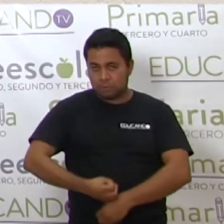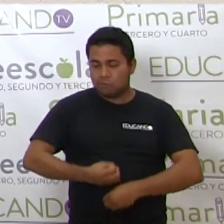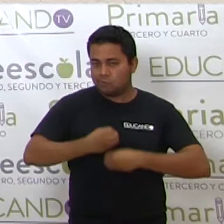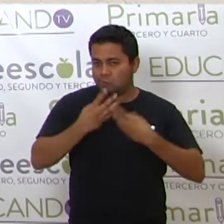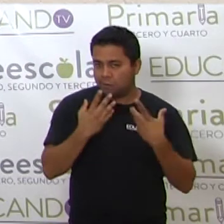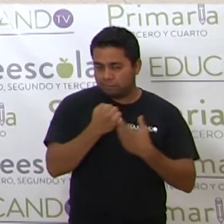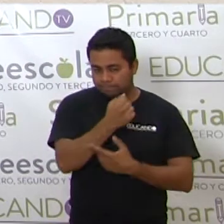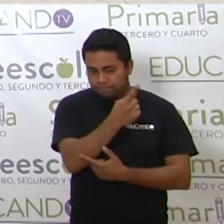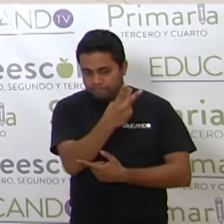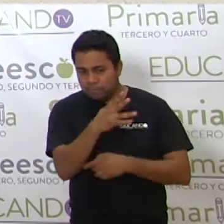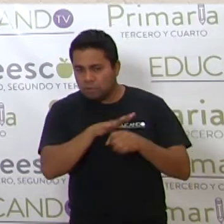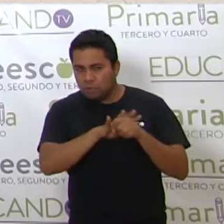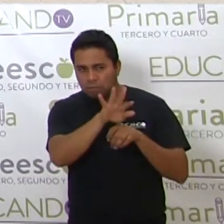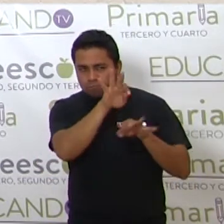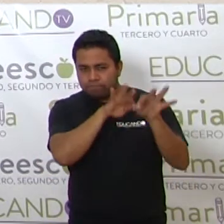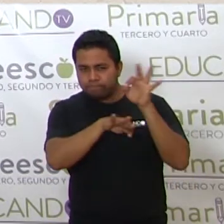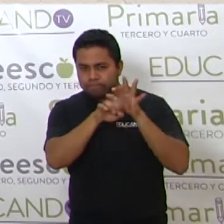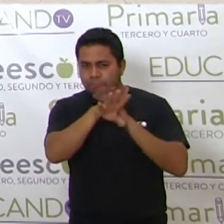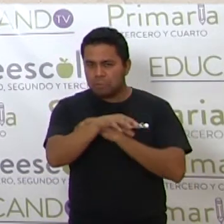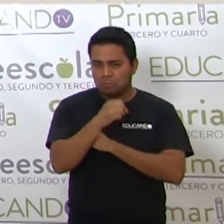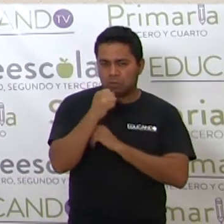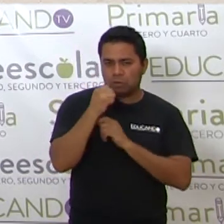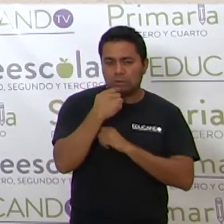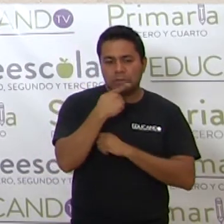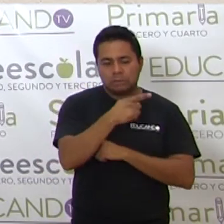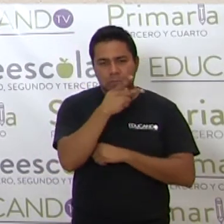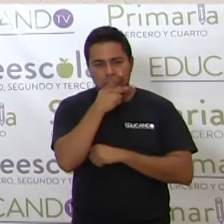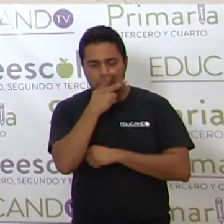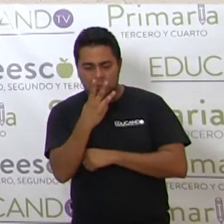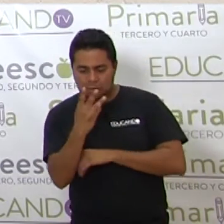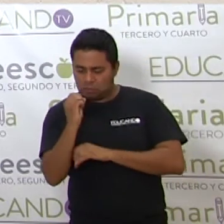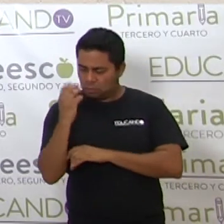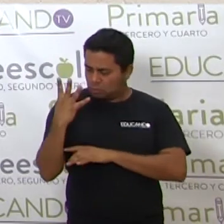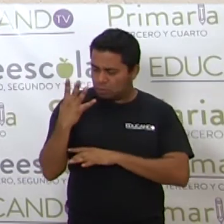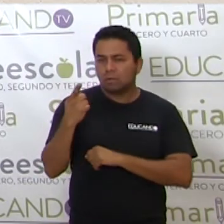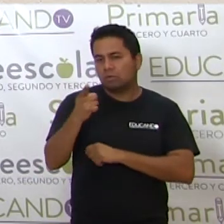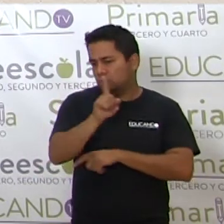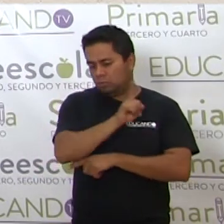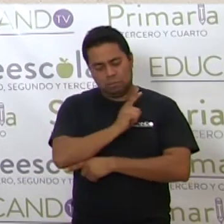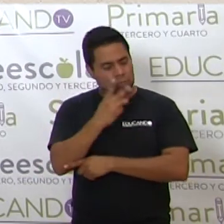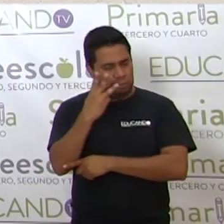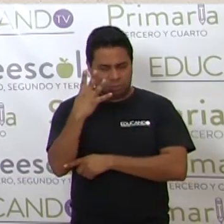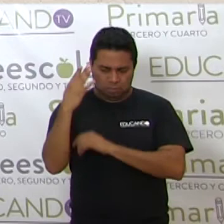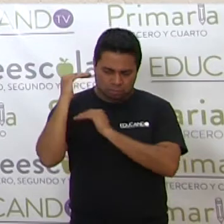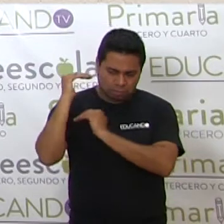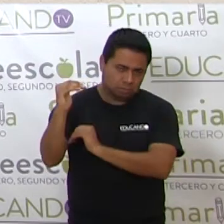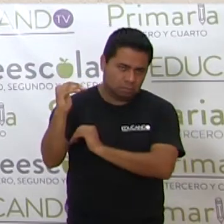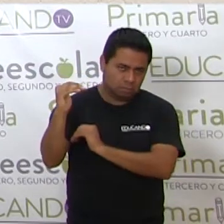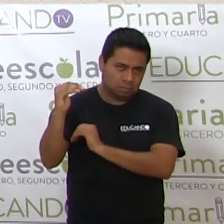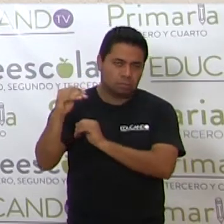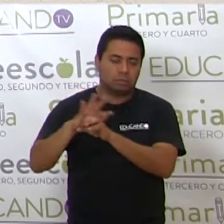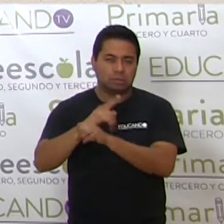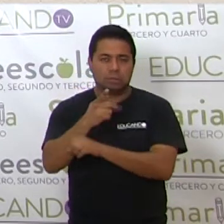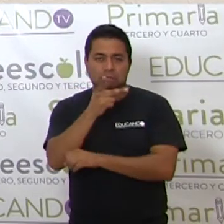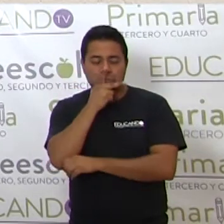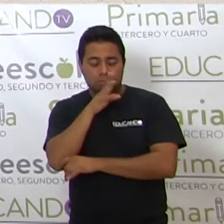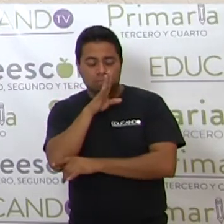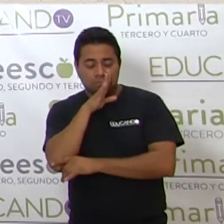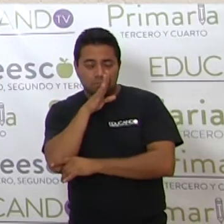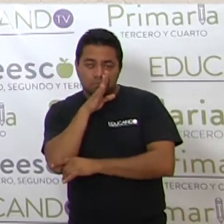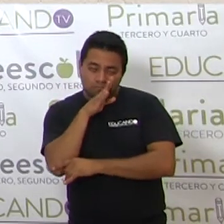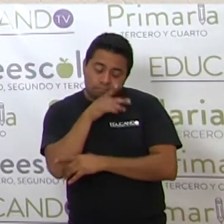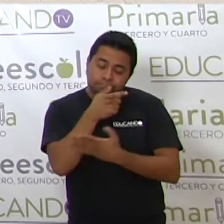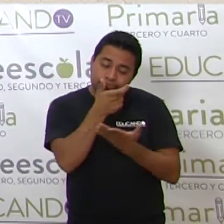cuáles vas a elegir porque si son tres o son cuatro ya sabes que tienes derecho a cuatro porque eso es lo que papi y mami pueden